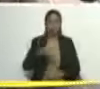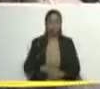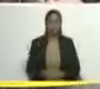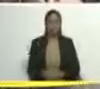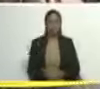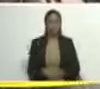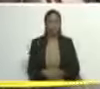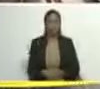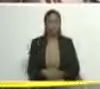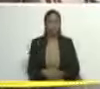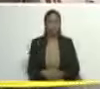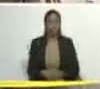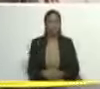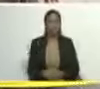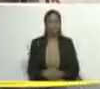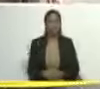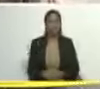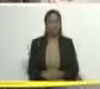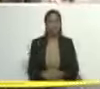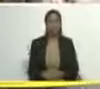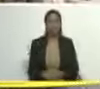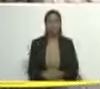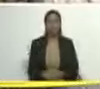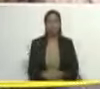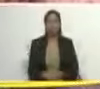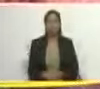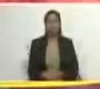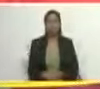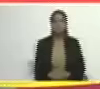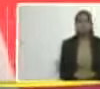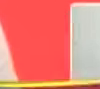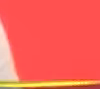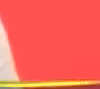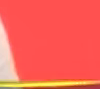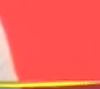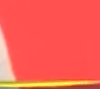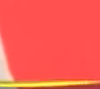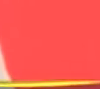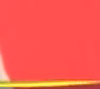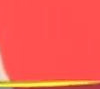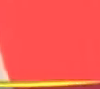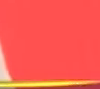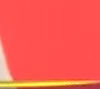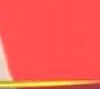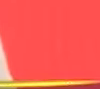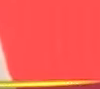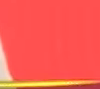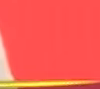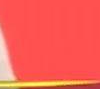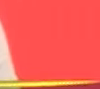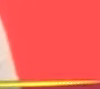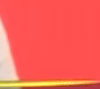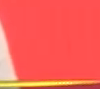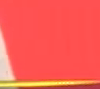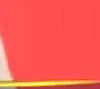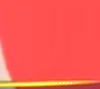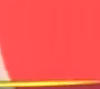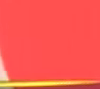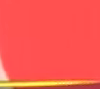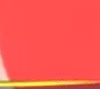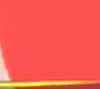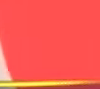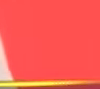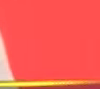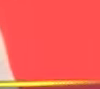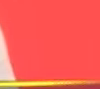Querido hermano Nicolás Maduro, presidente de la República Bolivariana de Venezuela y anfitrión de esta oportuna cumbre